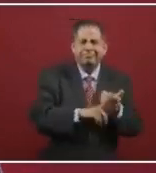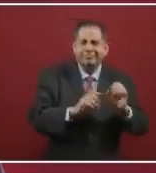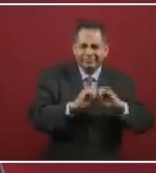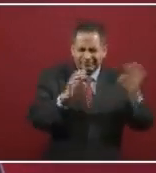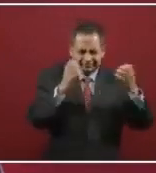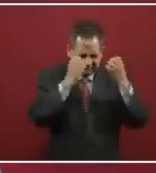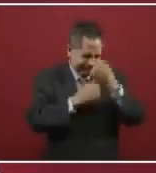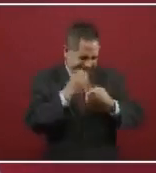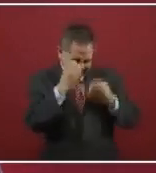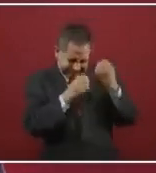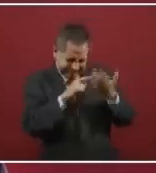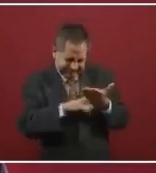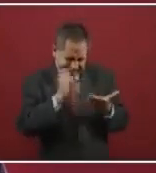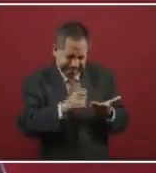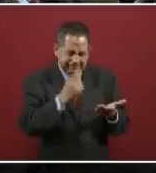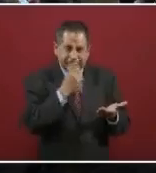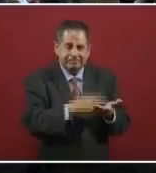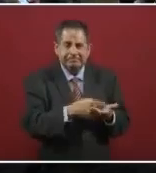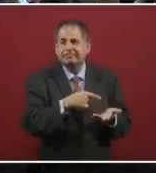análisis de contenido.